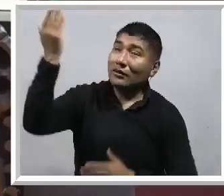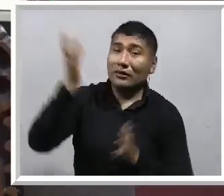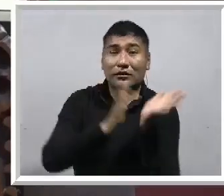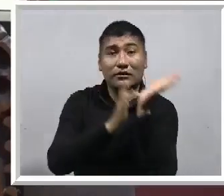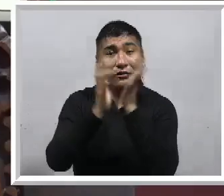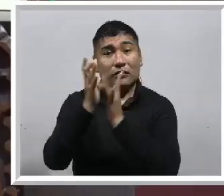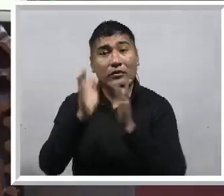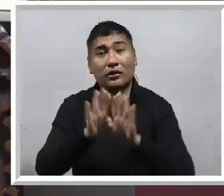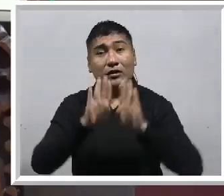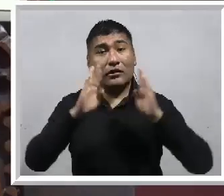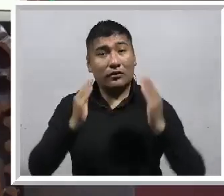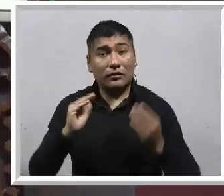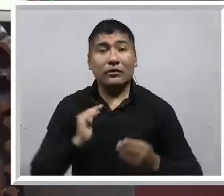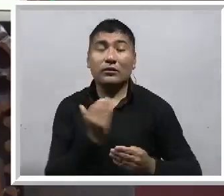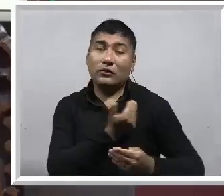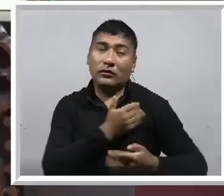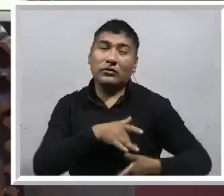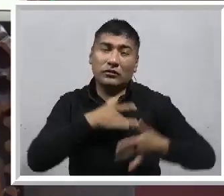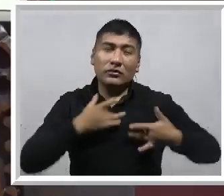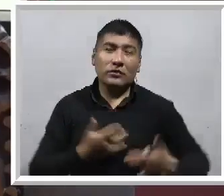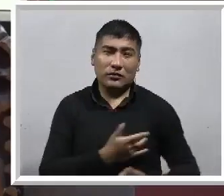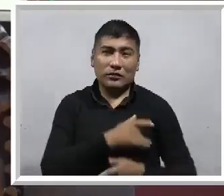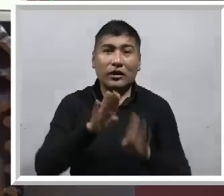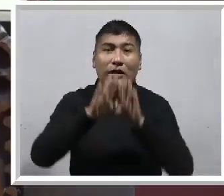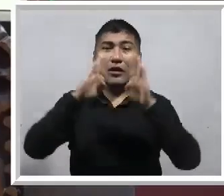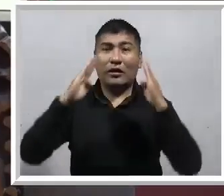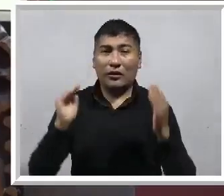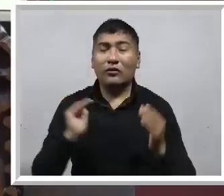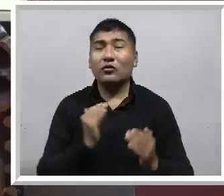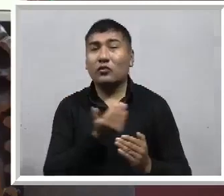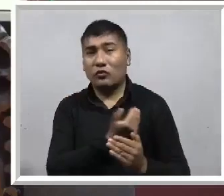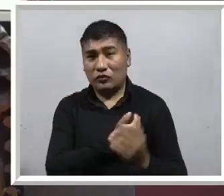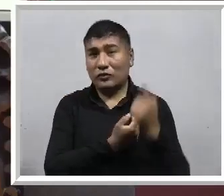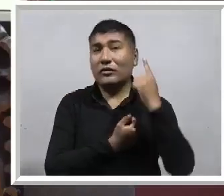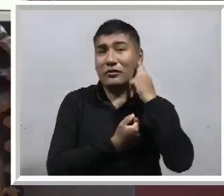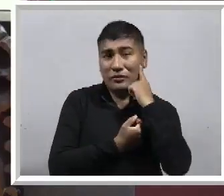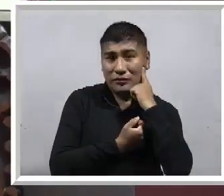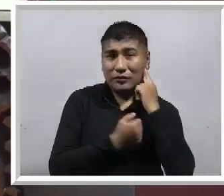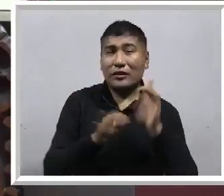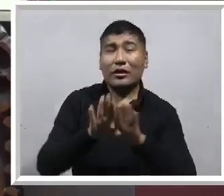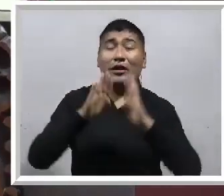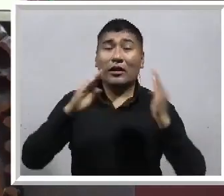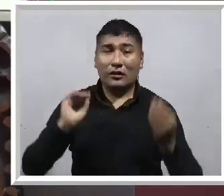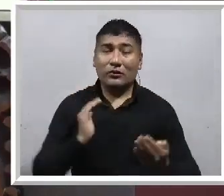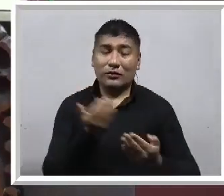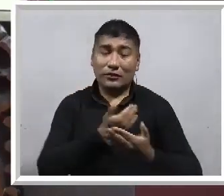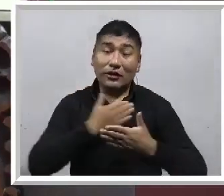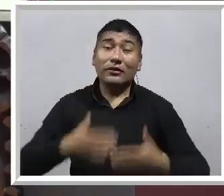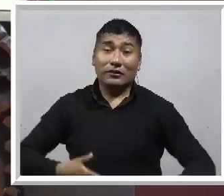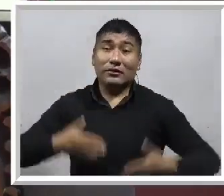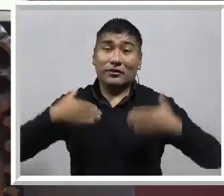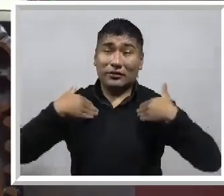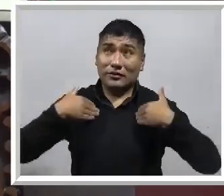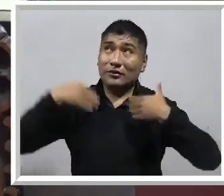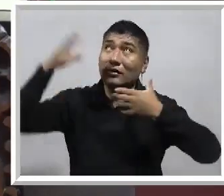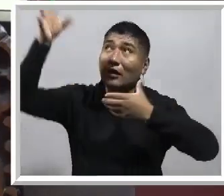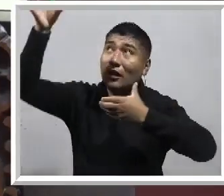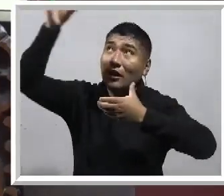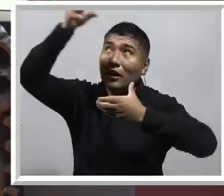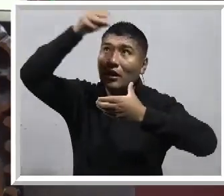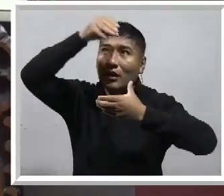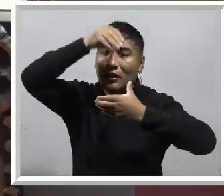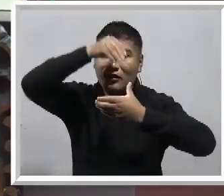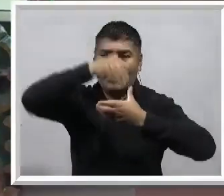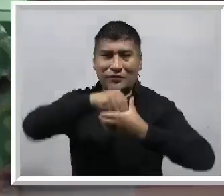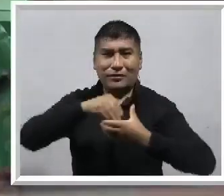corazones que abra nuestros oídos que abra nuestra vida para que entre Jesús a